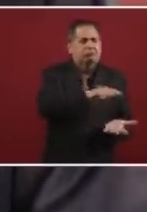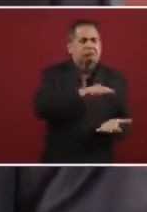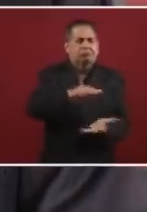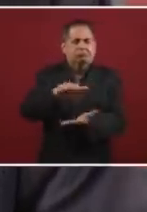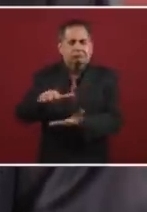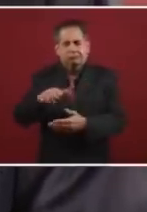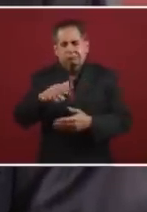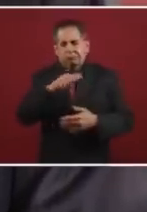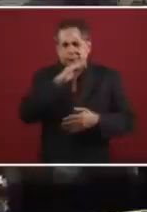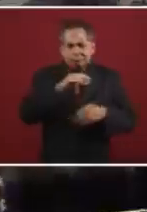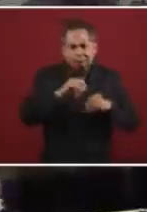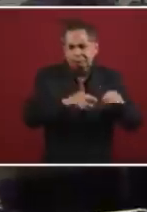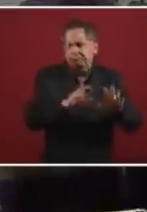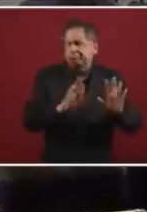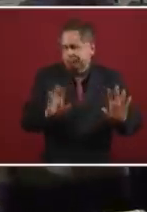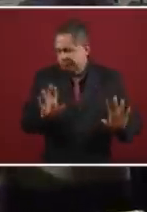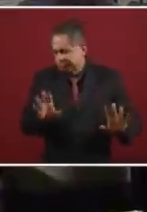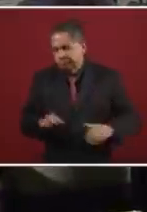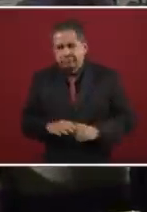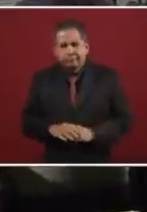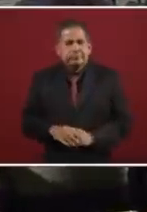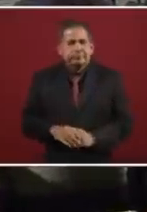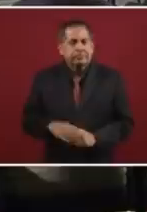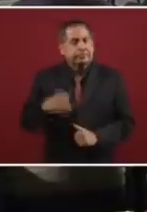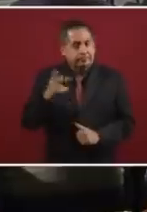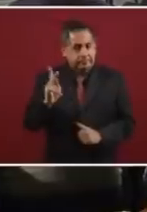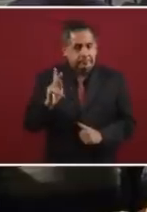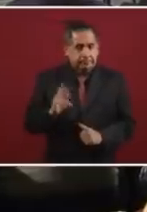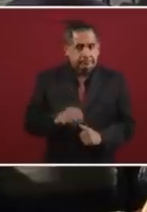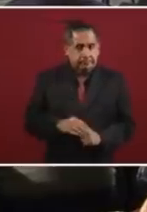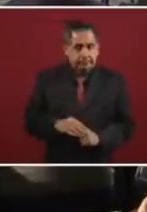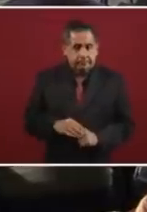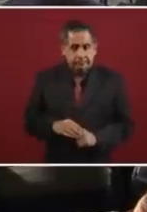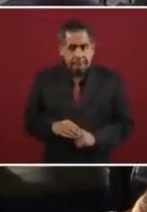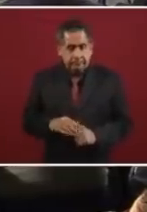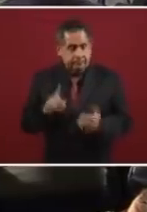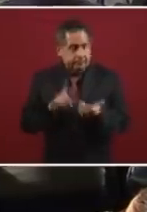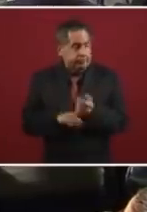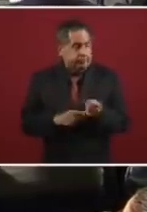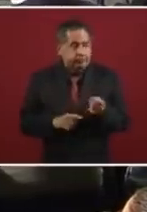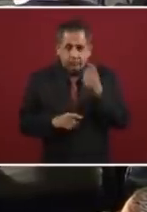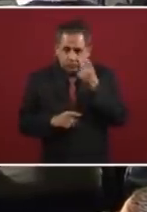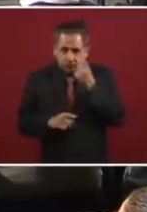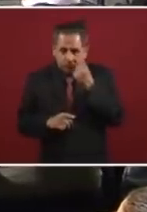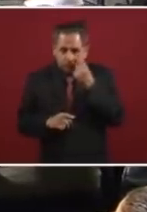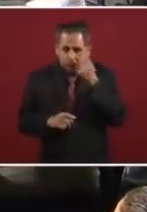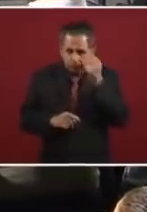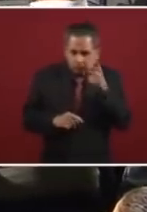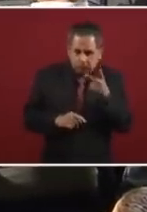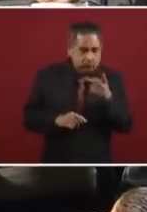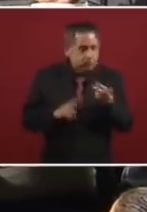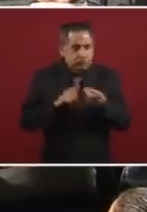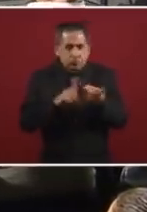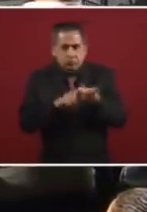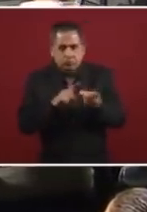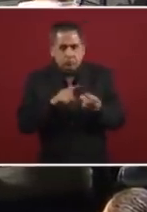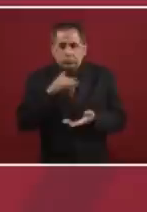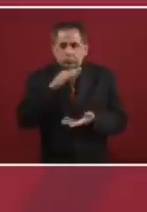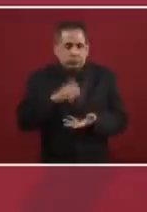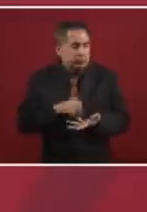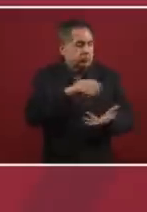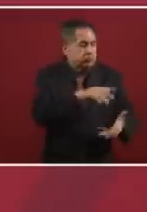entre los publicistas pero se criticaba de que no había este bots